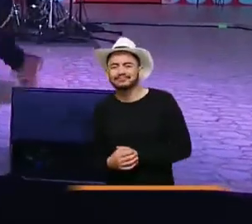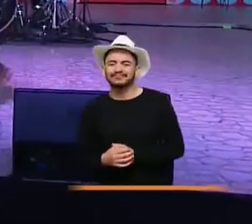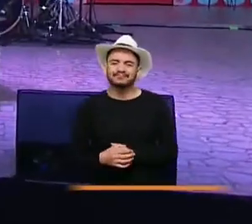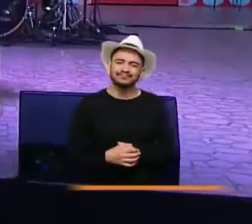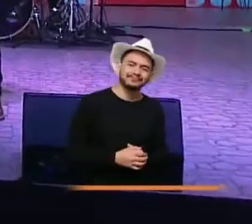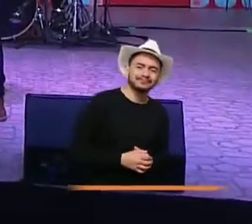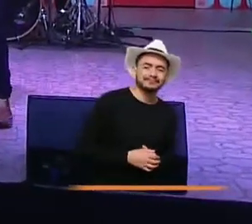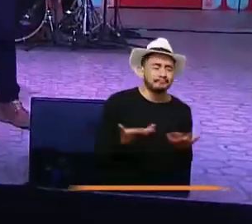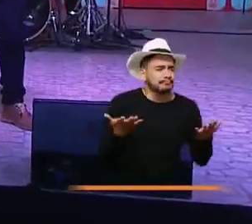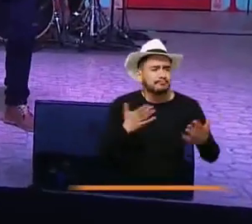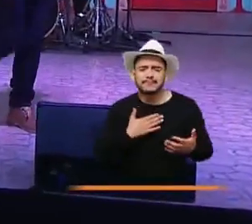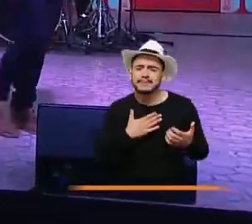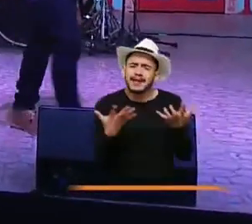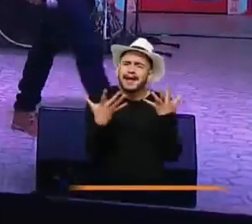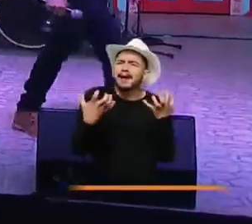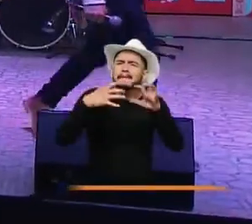quiero la